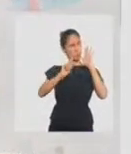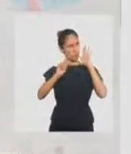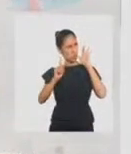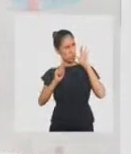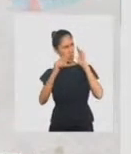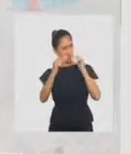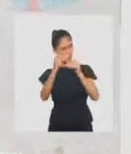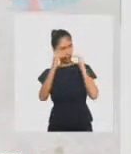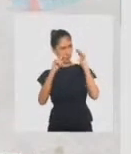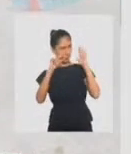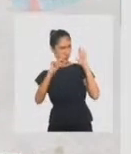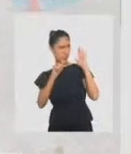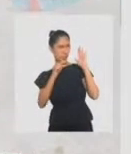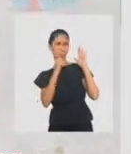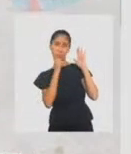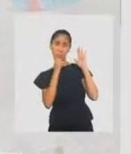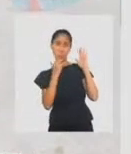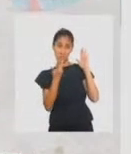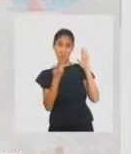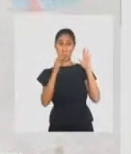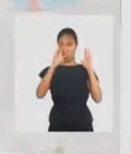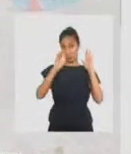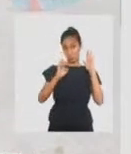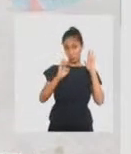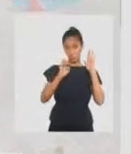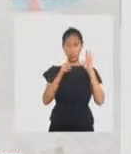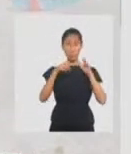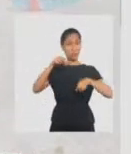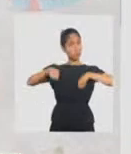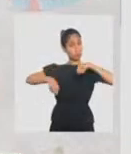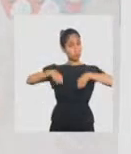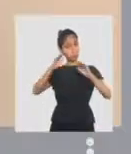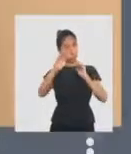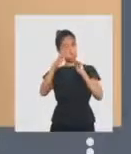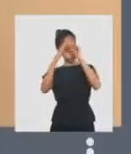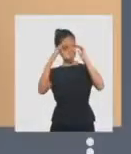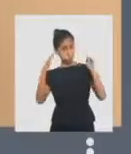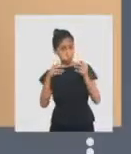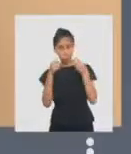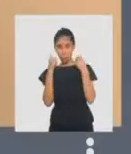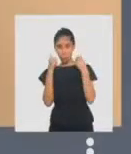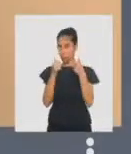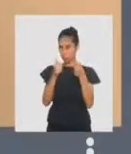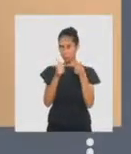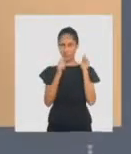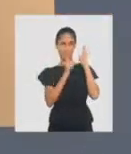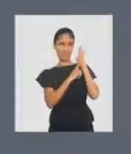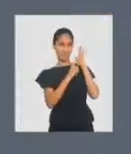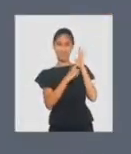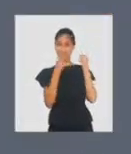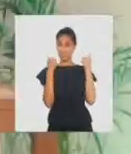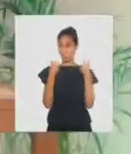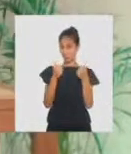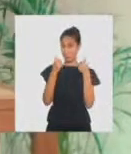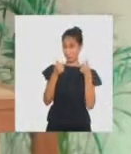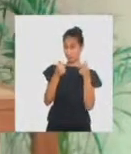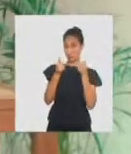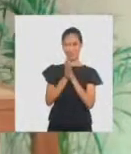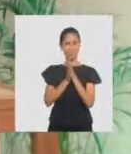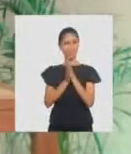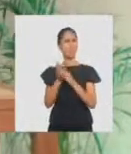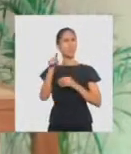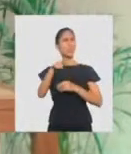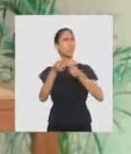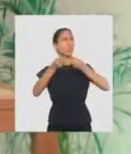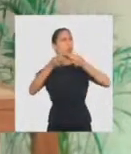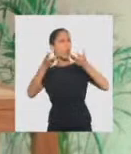buy now. And picture E is free delivery. Good work, Yari. ¡Qué buen